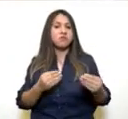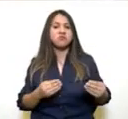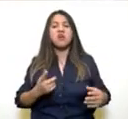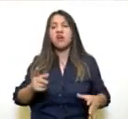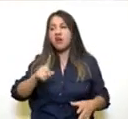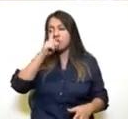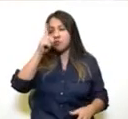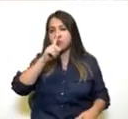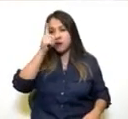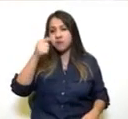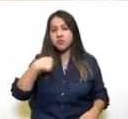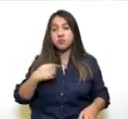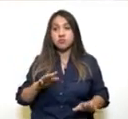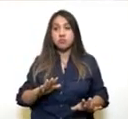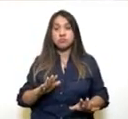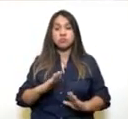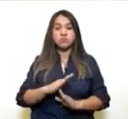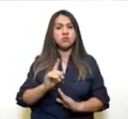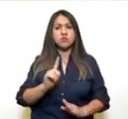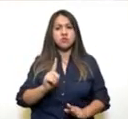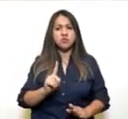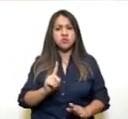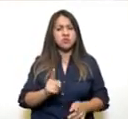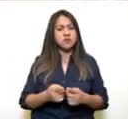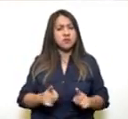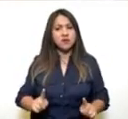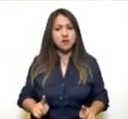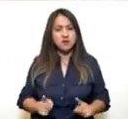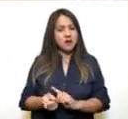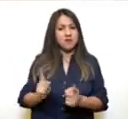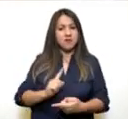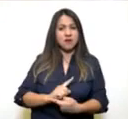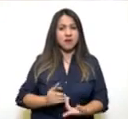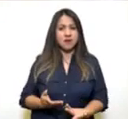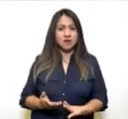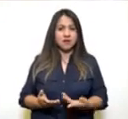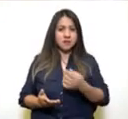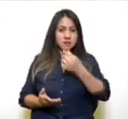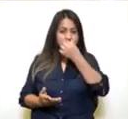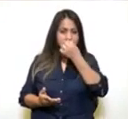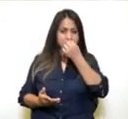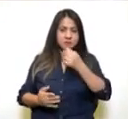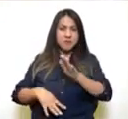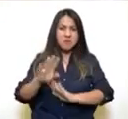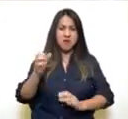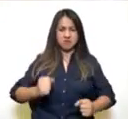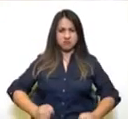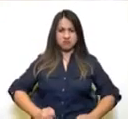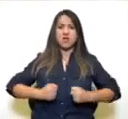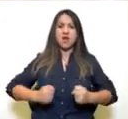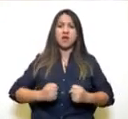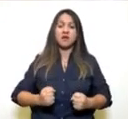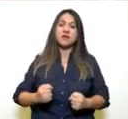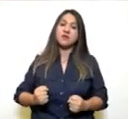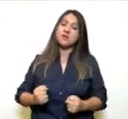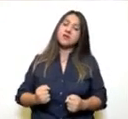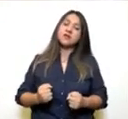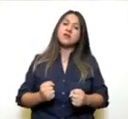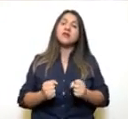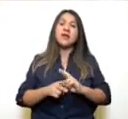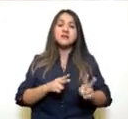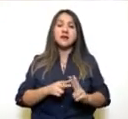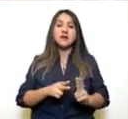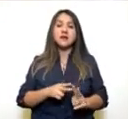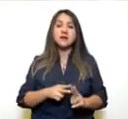no me paraliza al contrario me dan más ganas de hacer lo que estoy